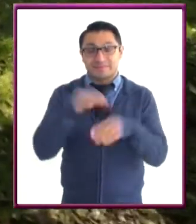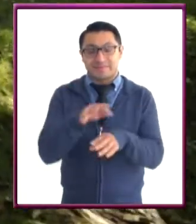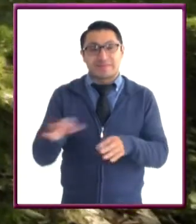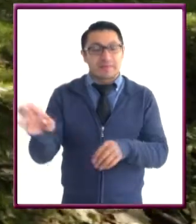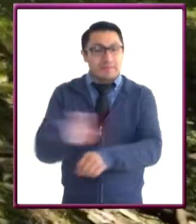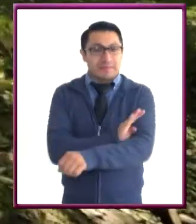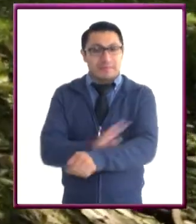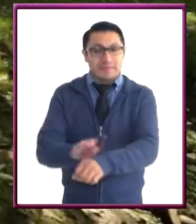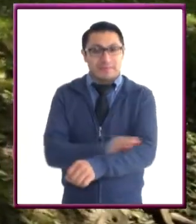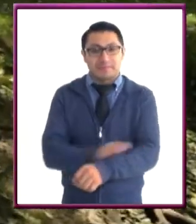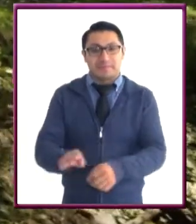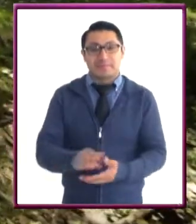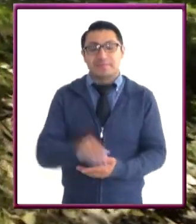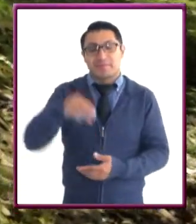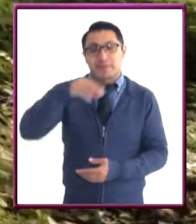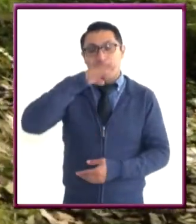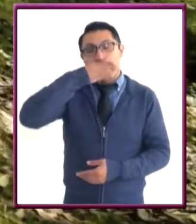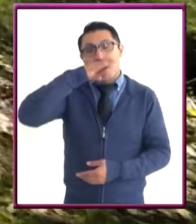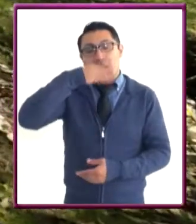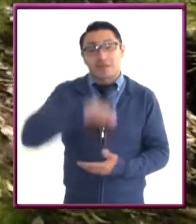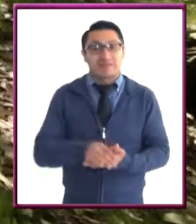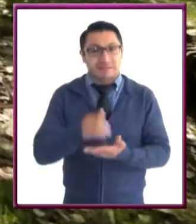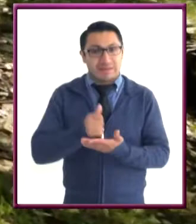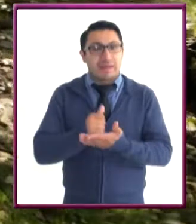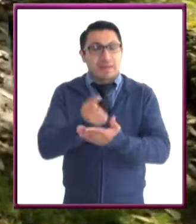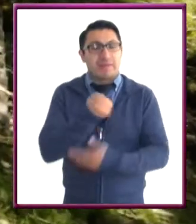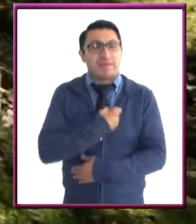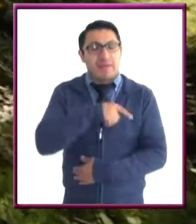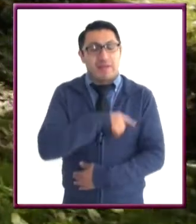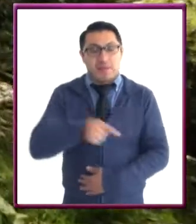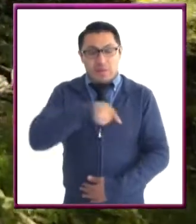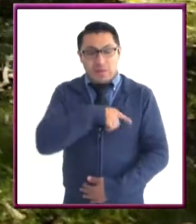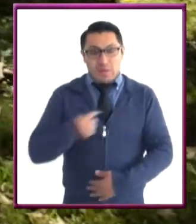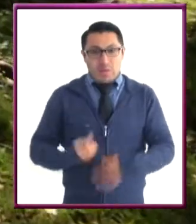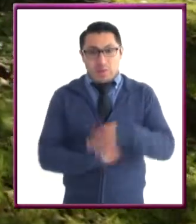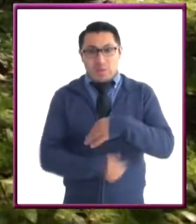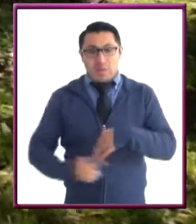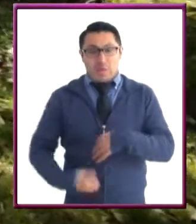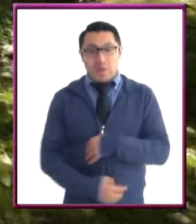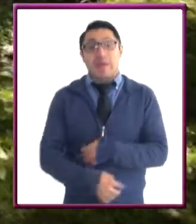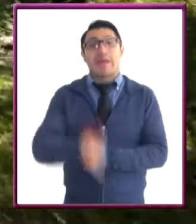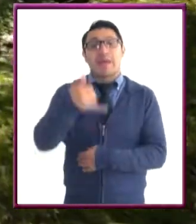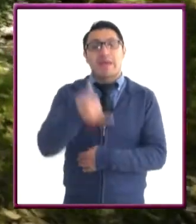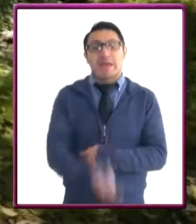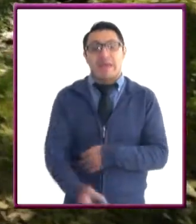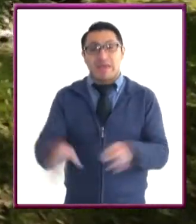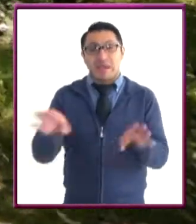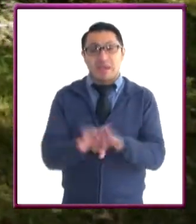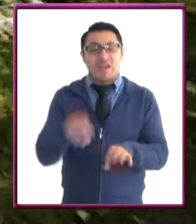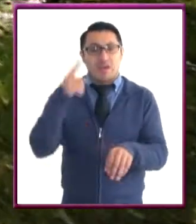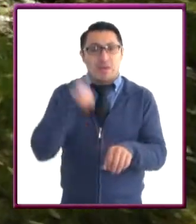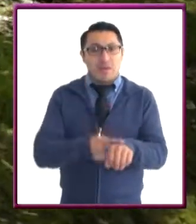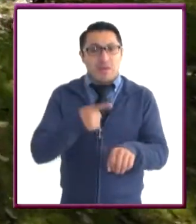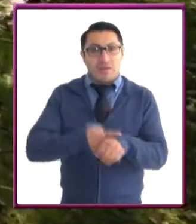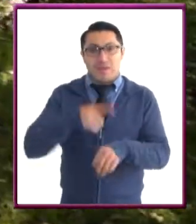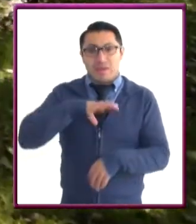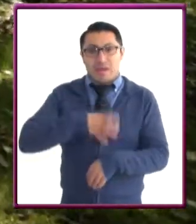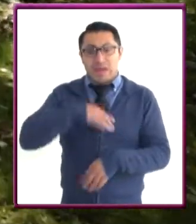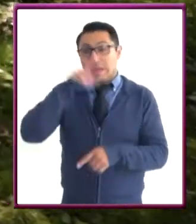Hablemos de los beneficios del maíz. Ayuda a la salud intestinal y a reducir las posibilidades de desarrollar